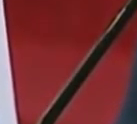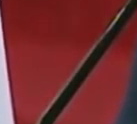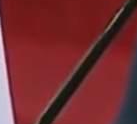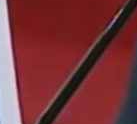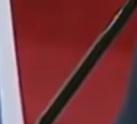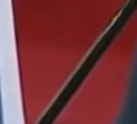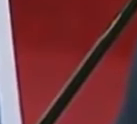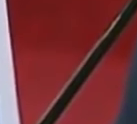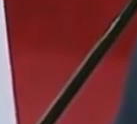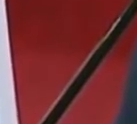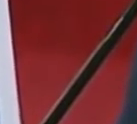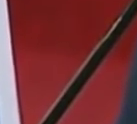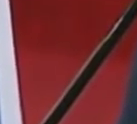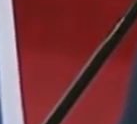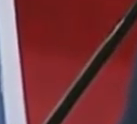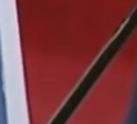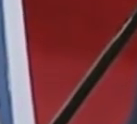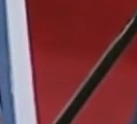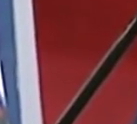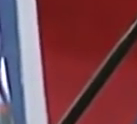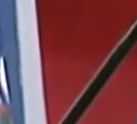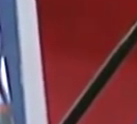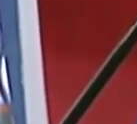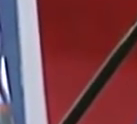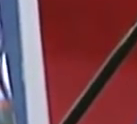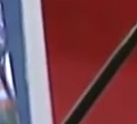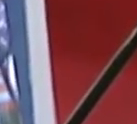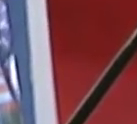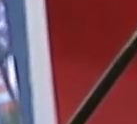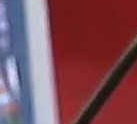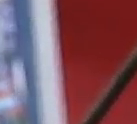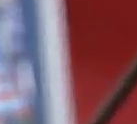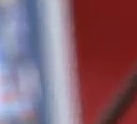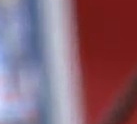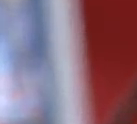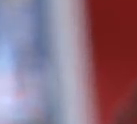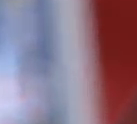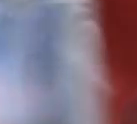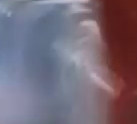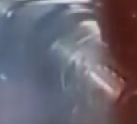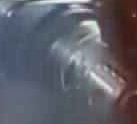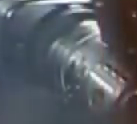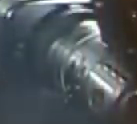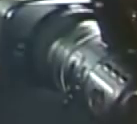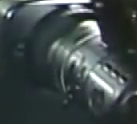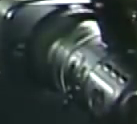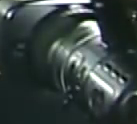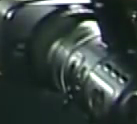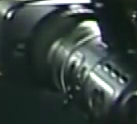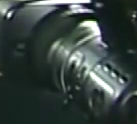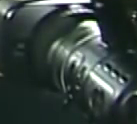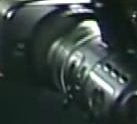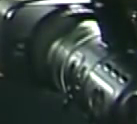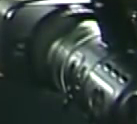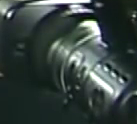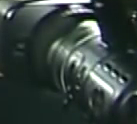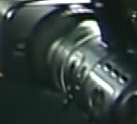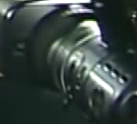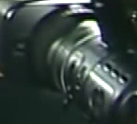Betancourt pedía en comunicaciones expresas al gobierno de Estados Unidos que se preparara una invasión a